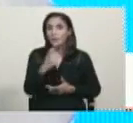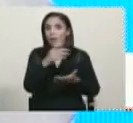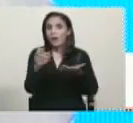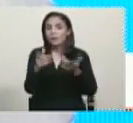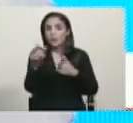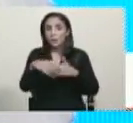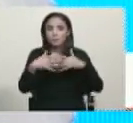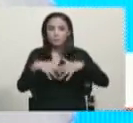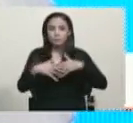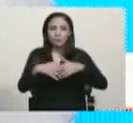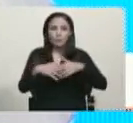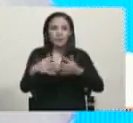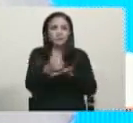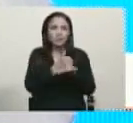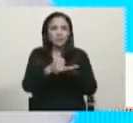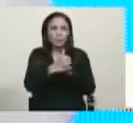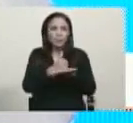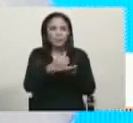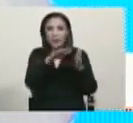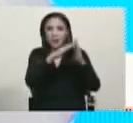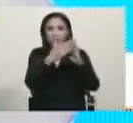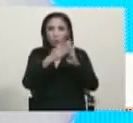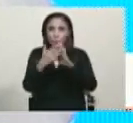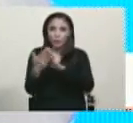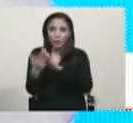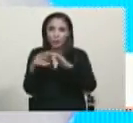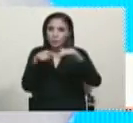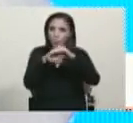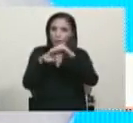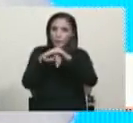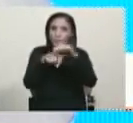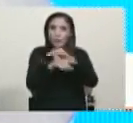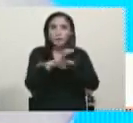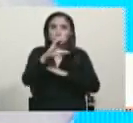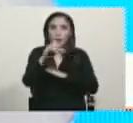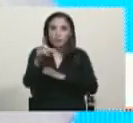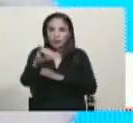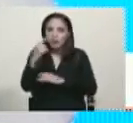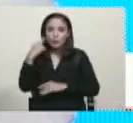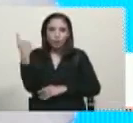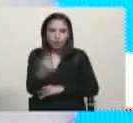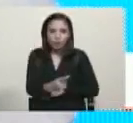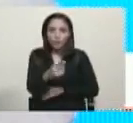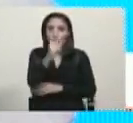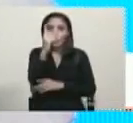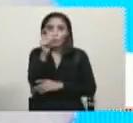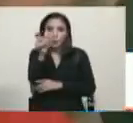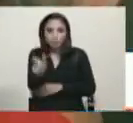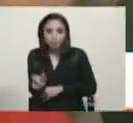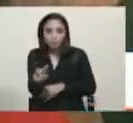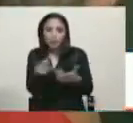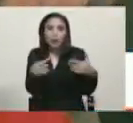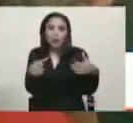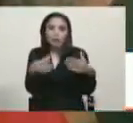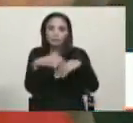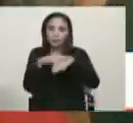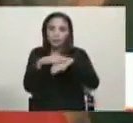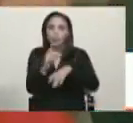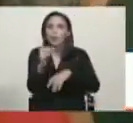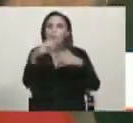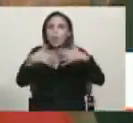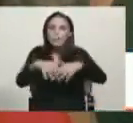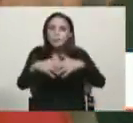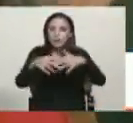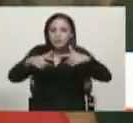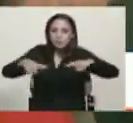farmacia comunitaria por cada área de salud integral comunitaria, por lo menos una, para la distribución